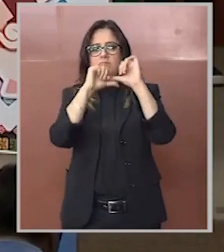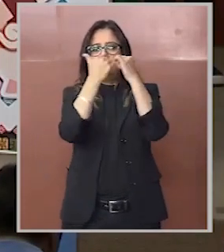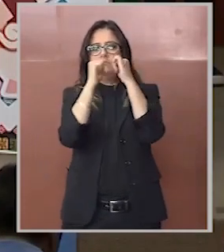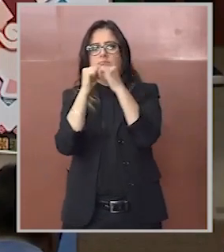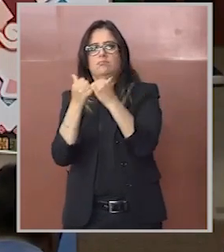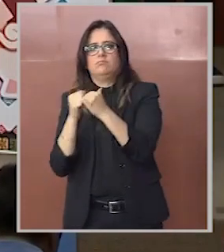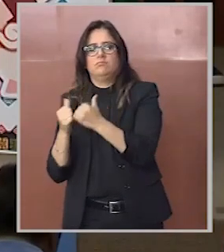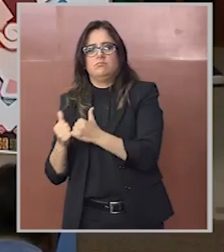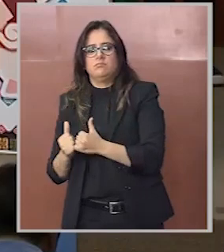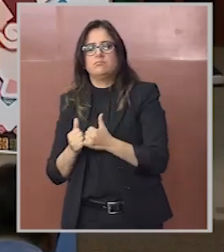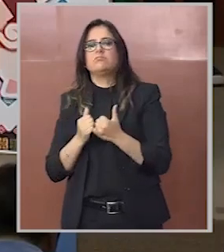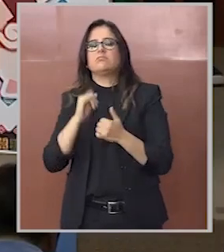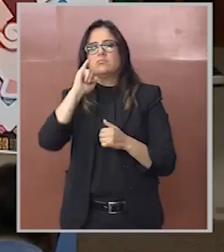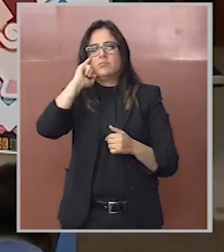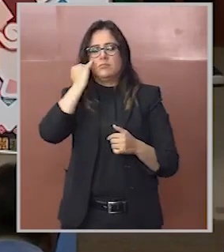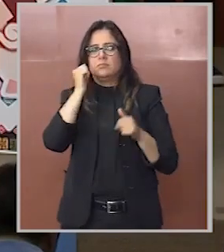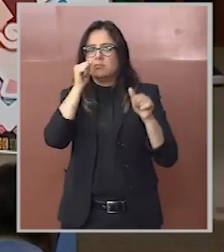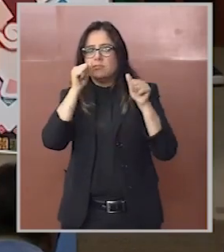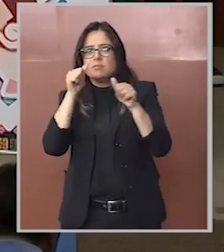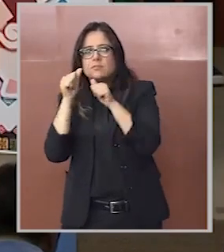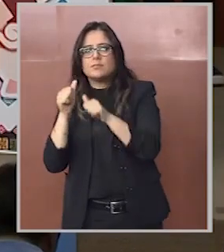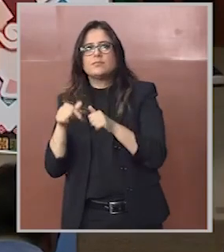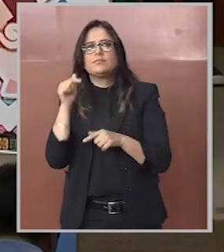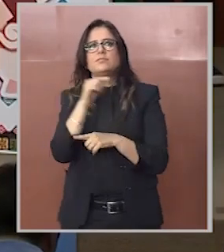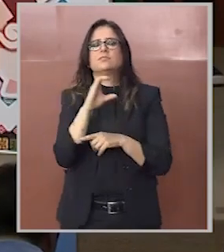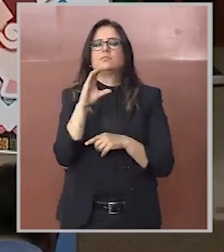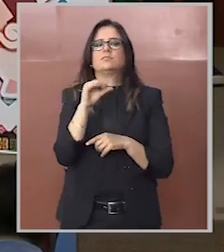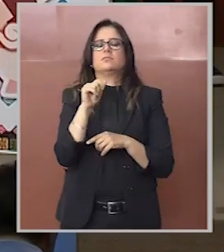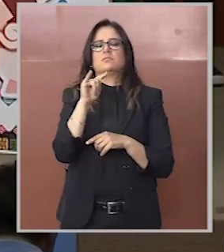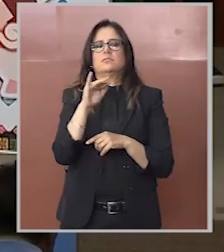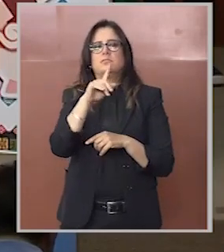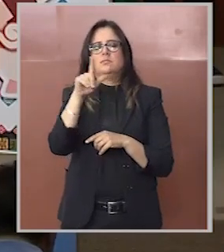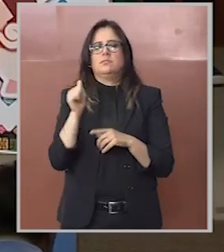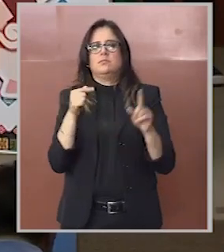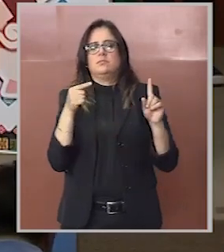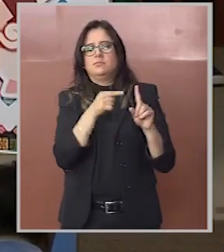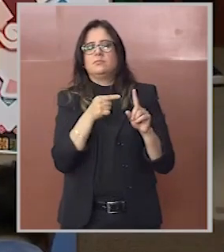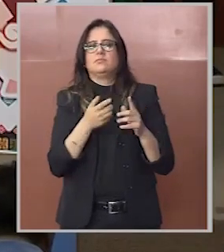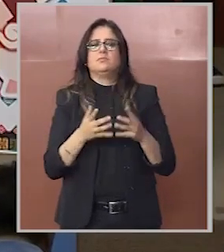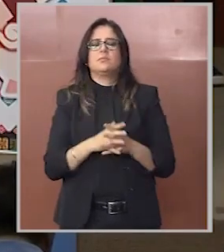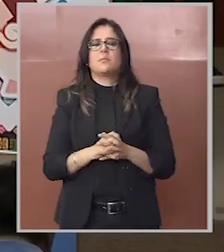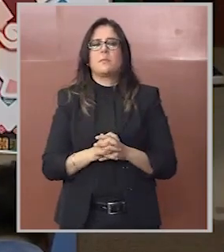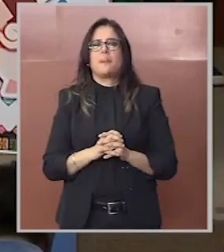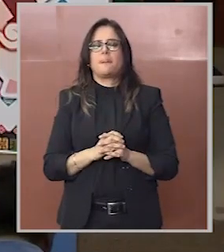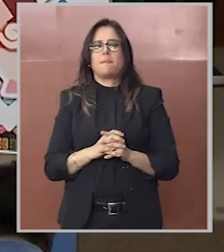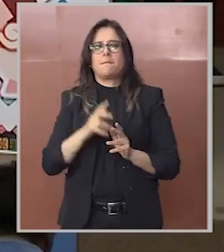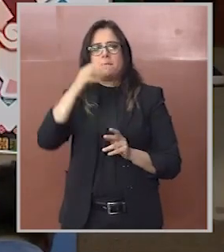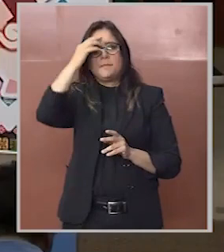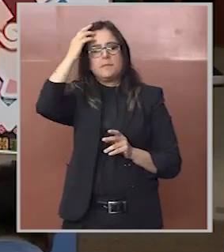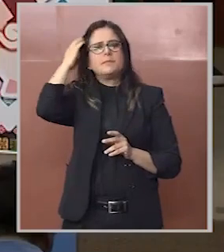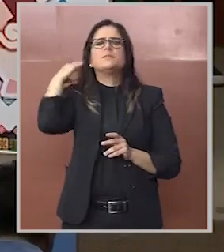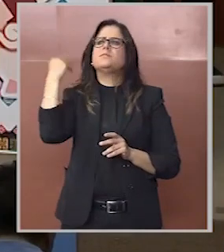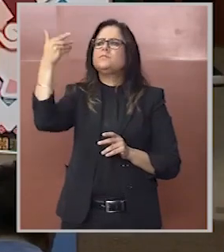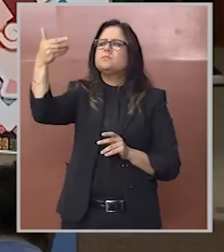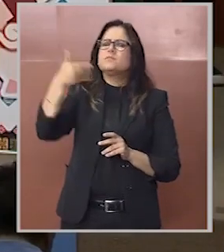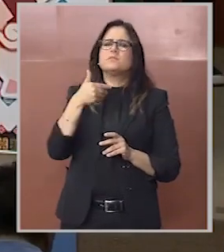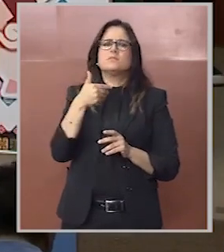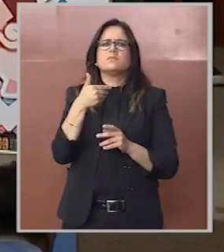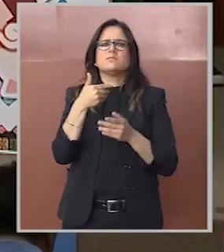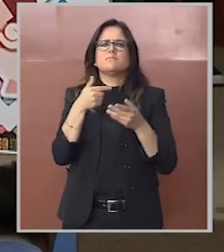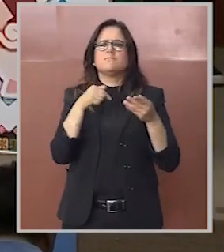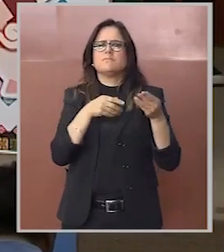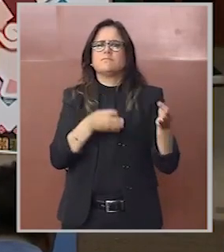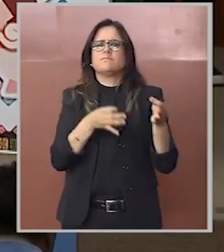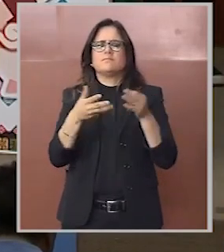abogadas indígenas y bueno la cartilla este pues quisimos bueno eh nos pedían un documento en que contuviera pues